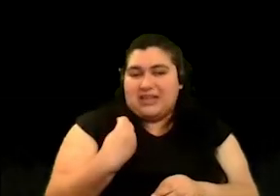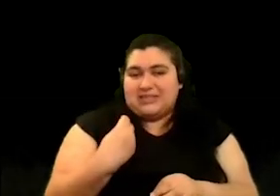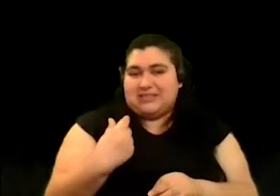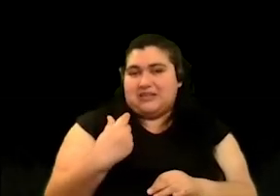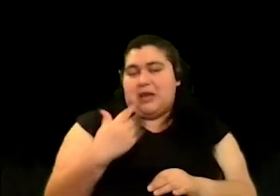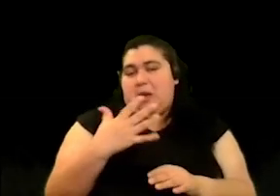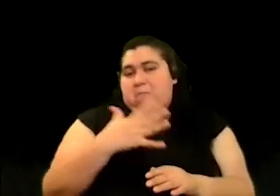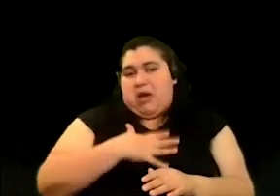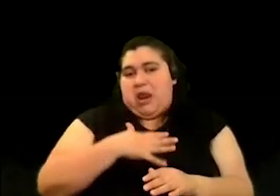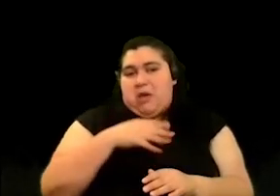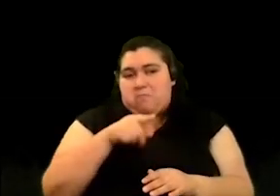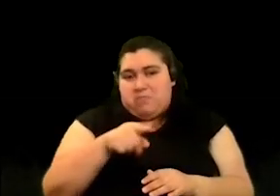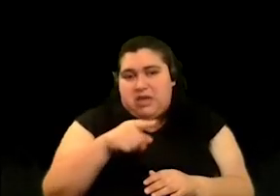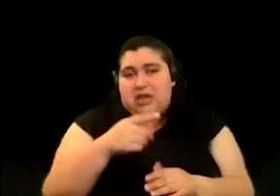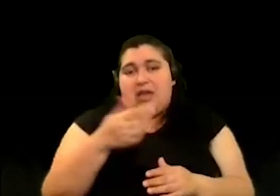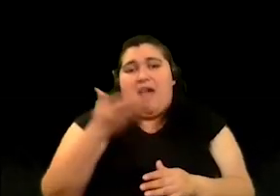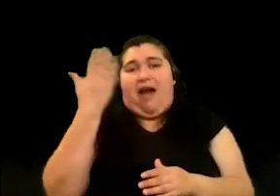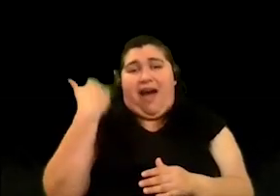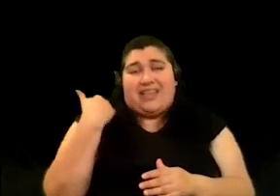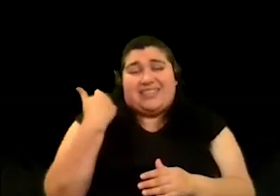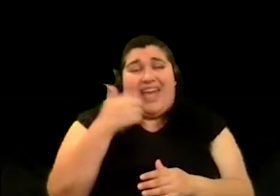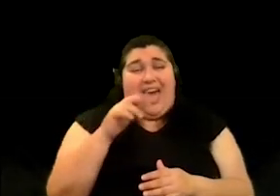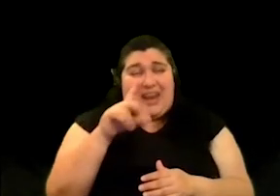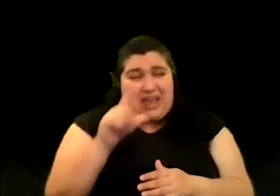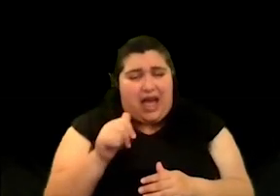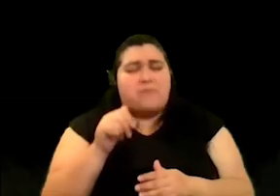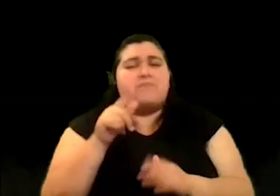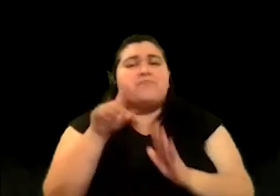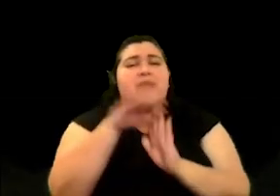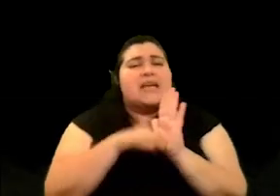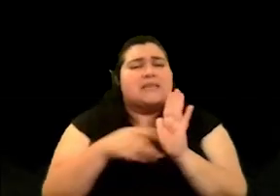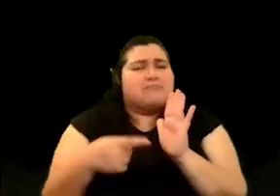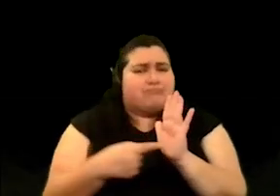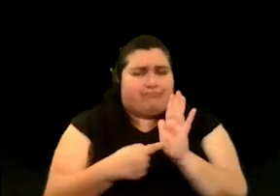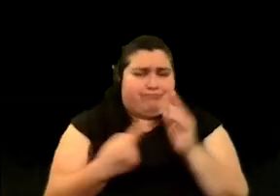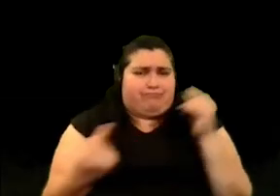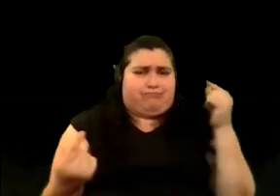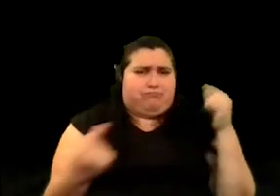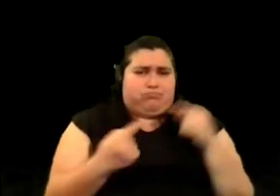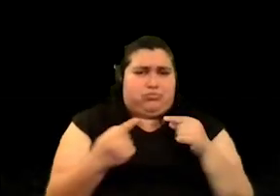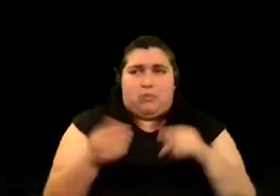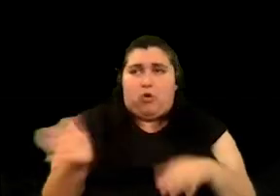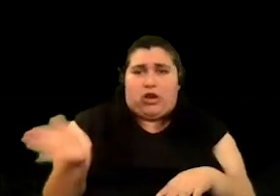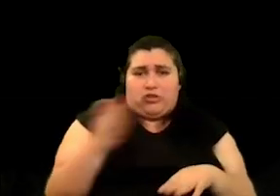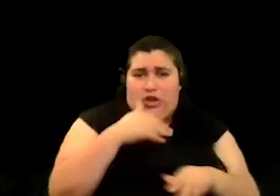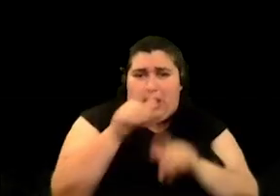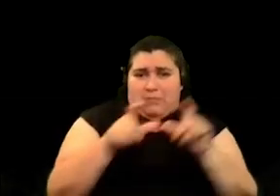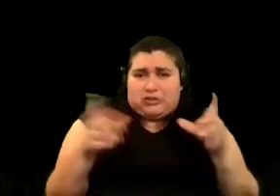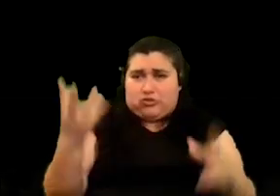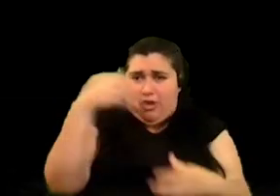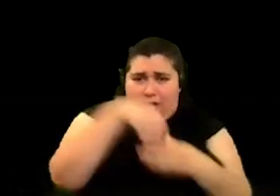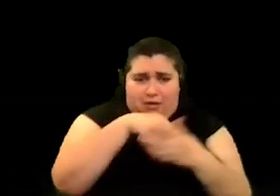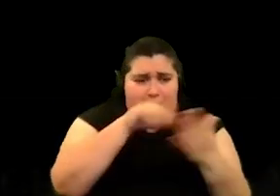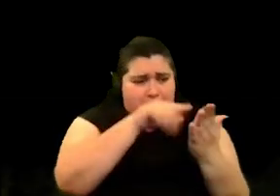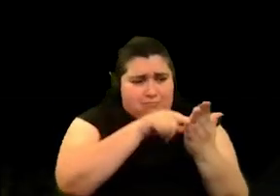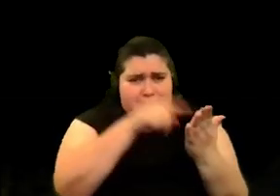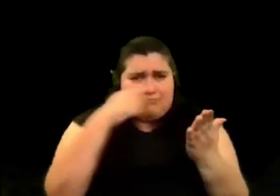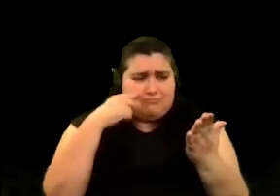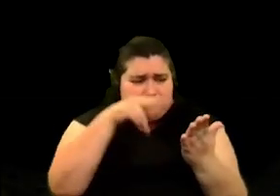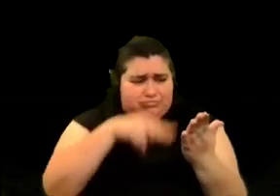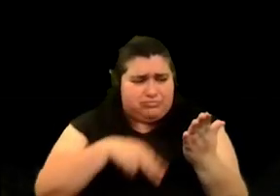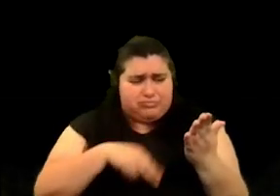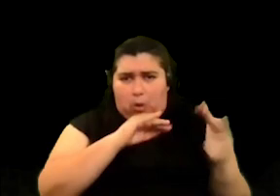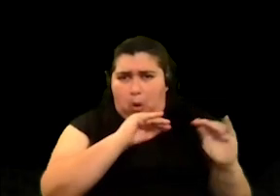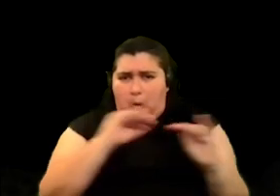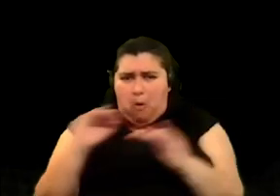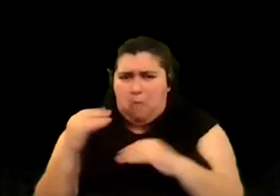una bestialidad lo que hizo la FIPE de esa circular, porque metió en la bolsa a todos. La verdad es que, si me pongo